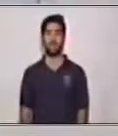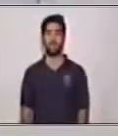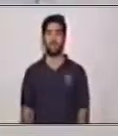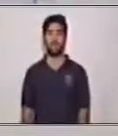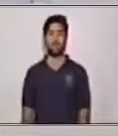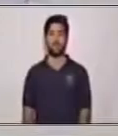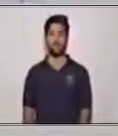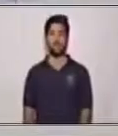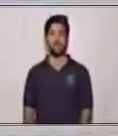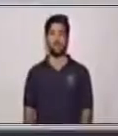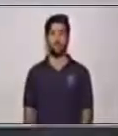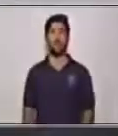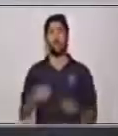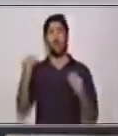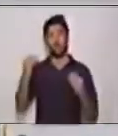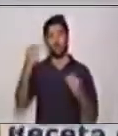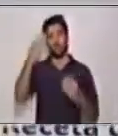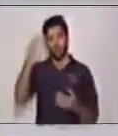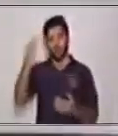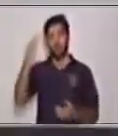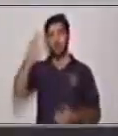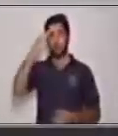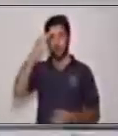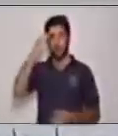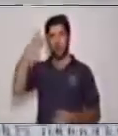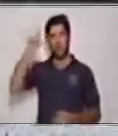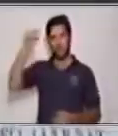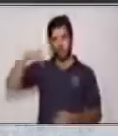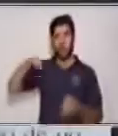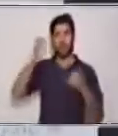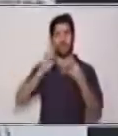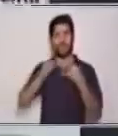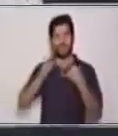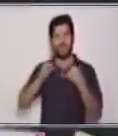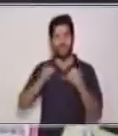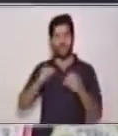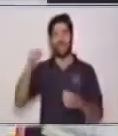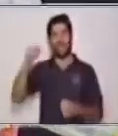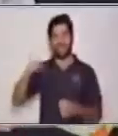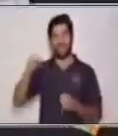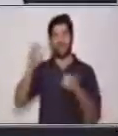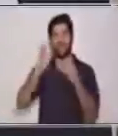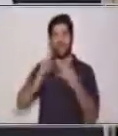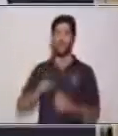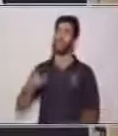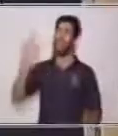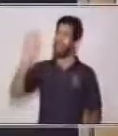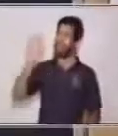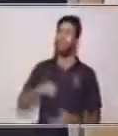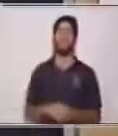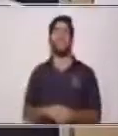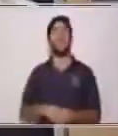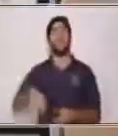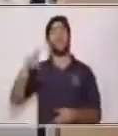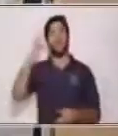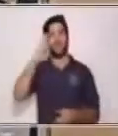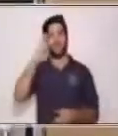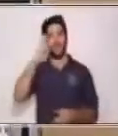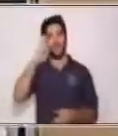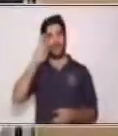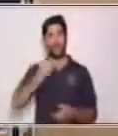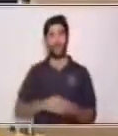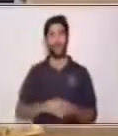República de Guatemala. Agradecemos a Pablo, quien estuvo con nosotros en la interpretación. Te recuerdo, lava tus